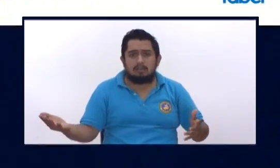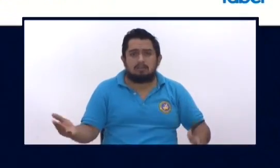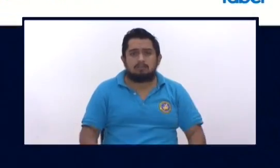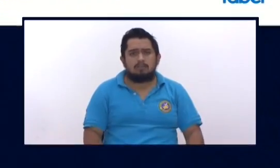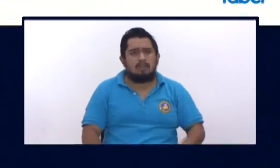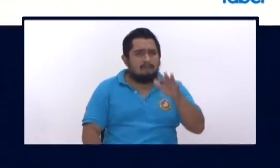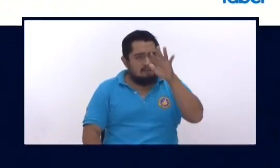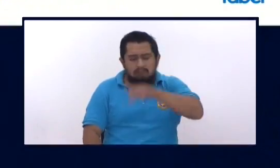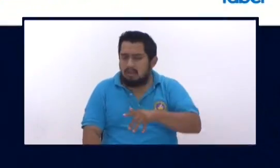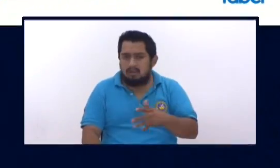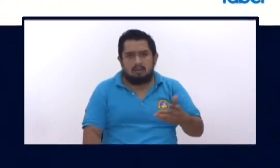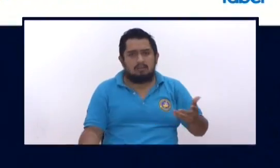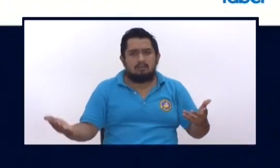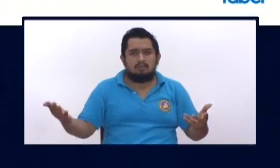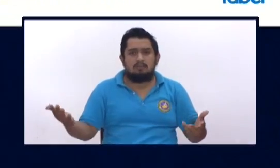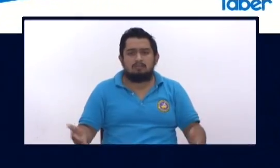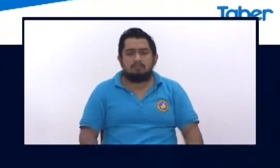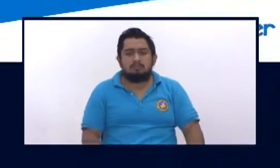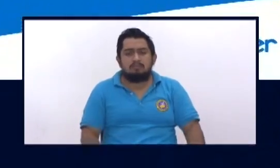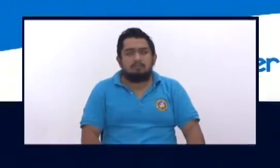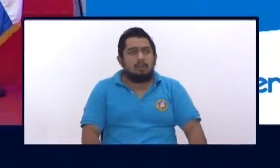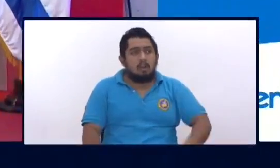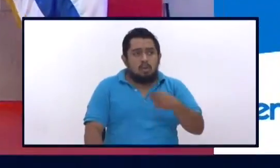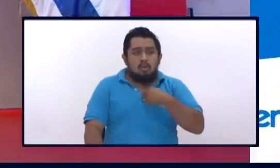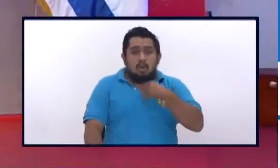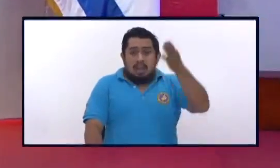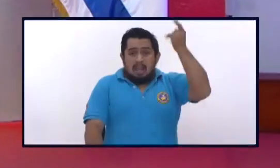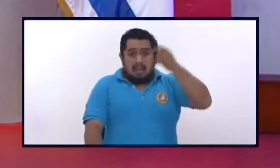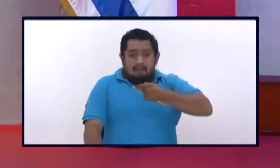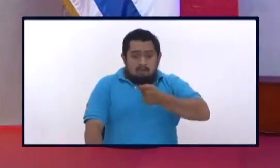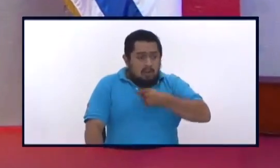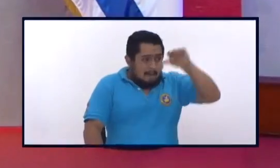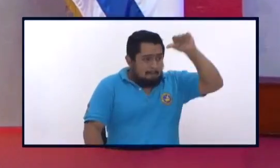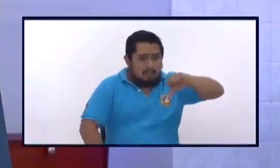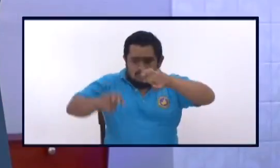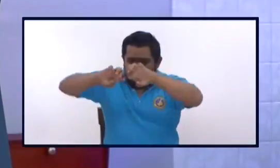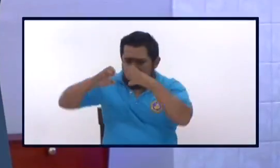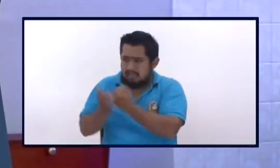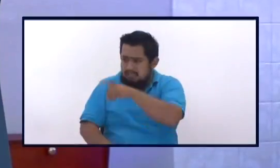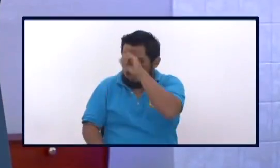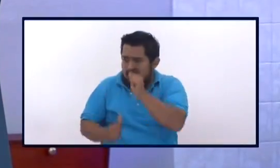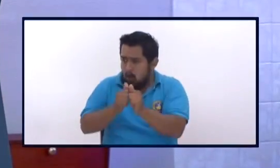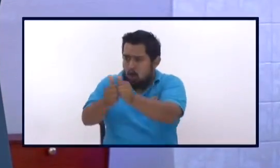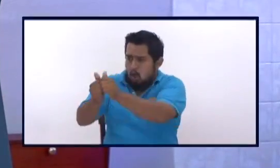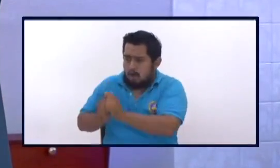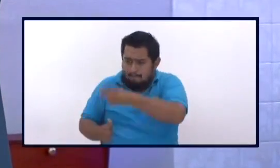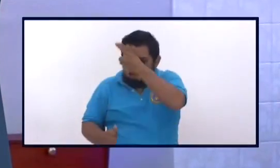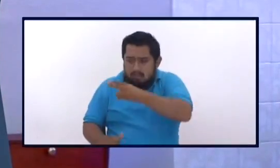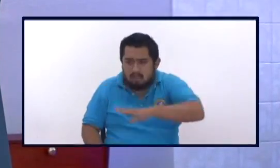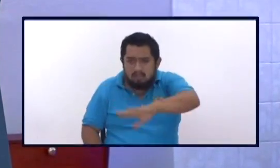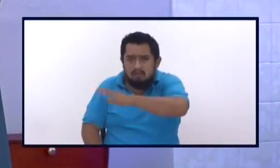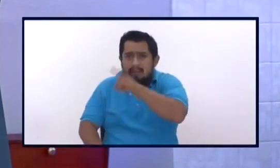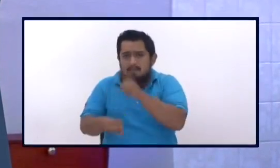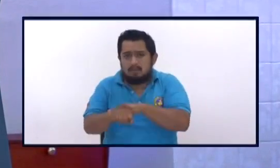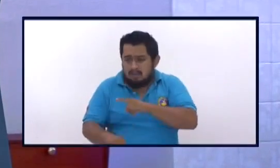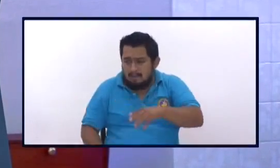se siente feo yo recibí la noticia con todo mi equipo de trabajo todos son anime juntos en el mismo lugar a la